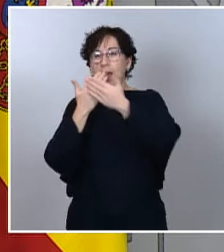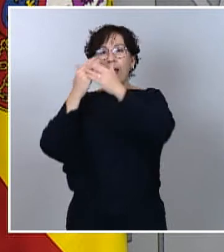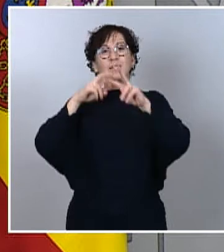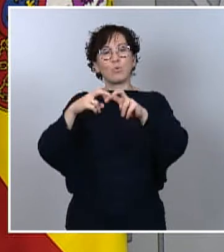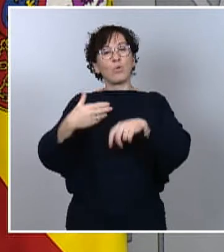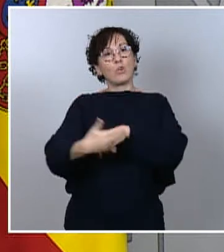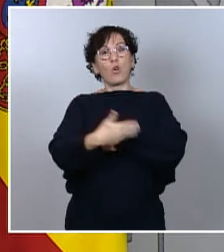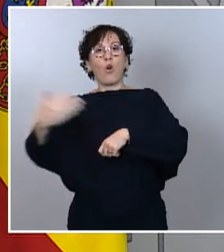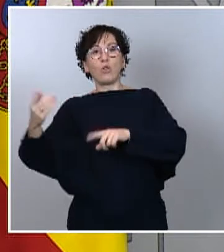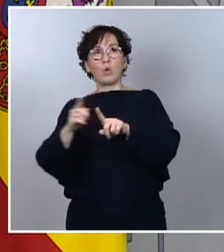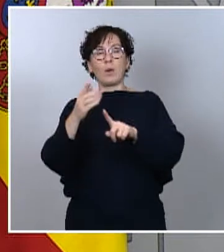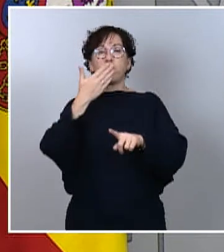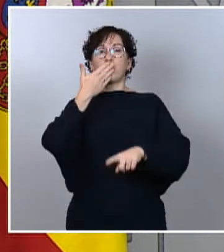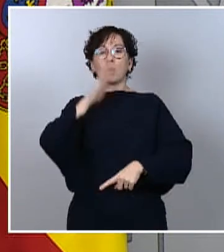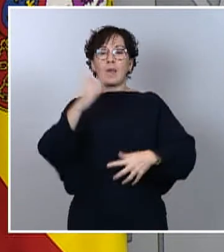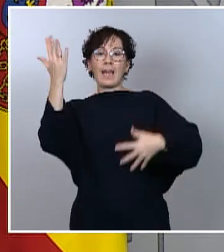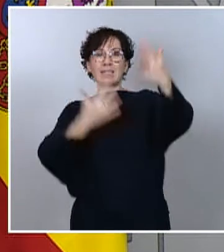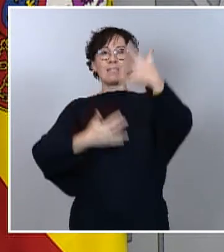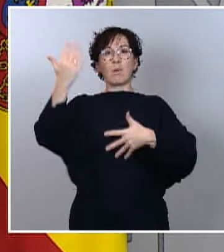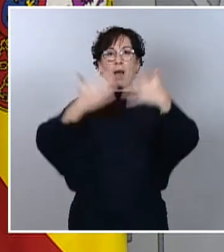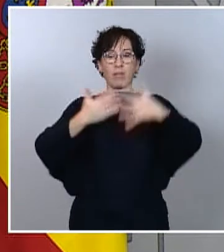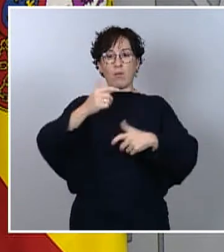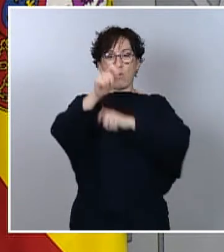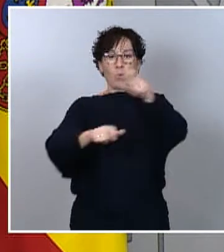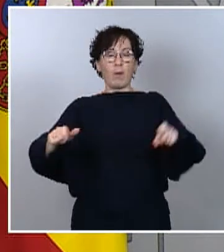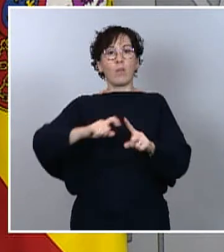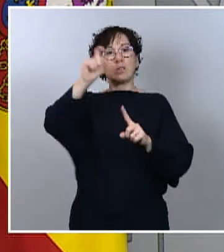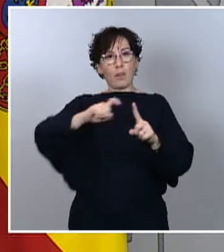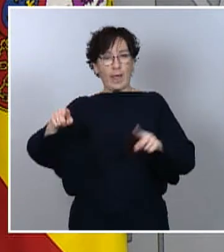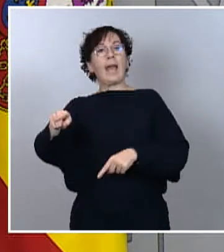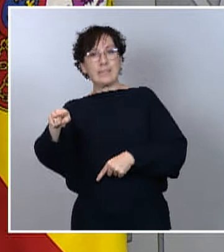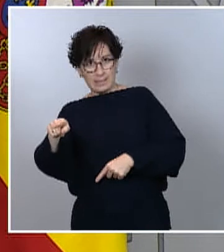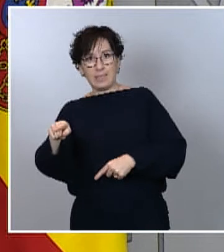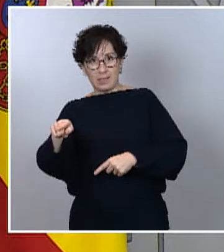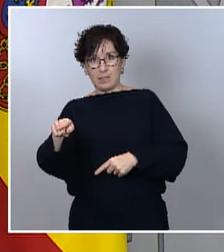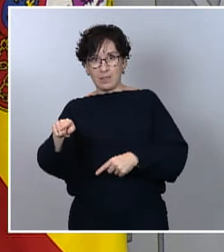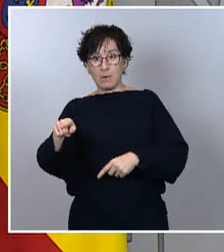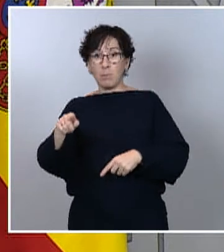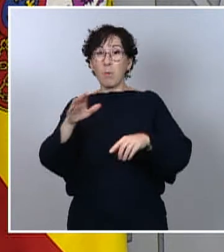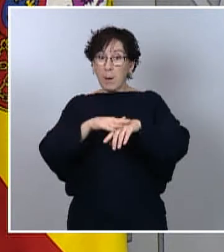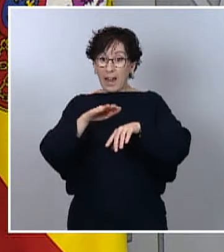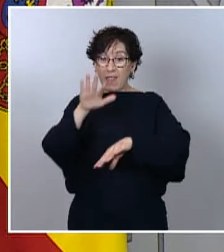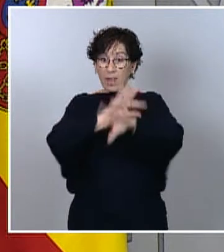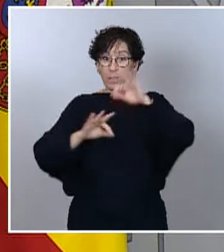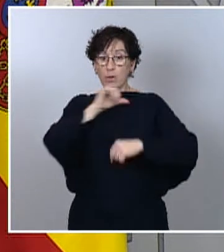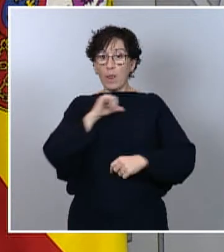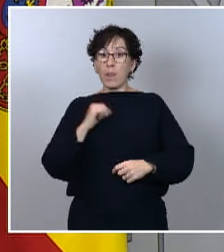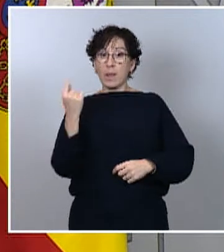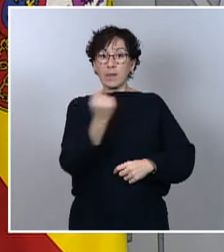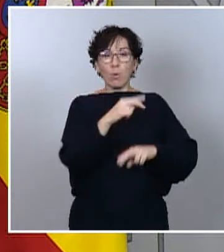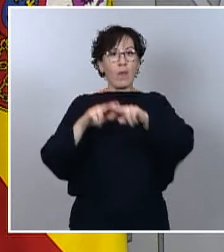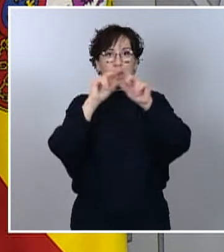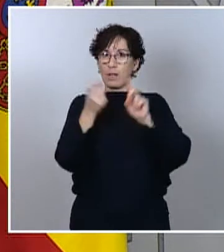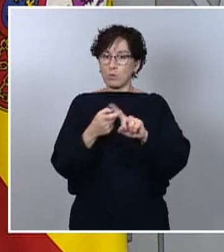estimaciones poblacionales, estadísticas, pero no para tomar decisiones a nivel individual. Y con esto quiero decir